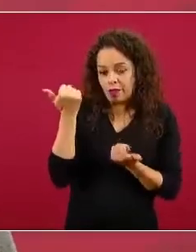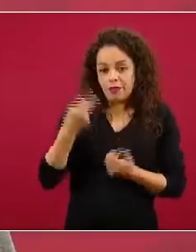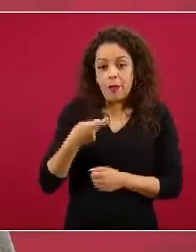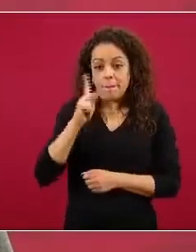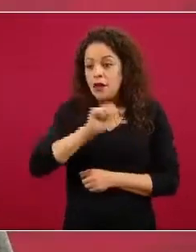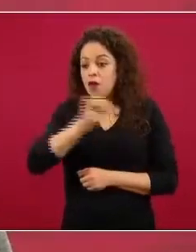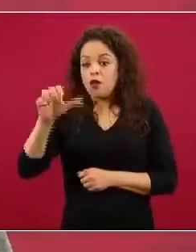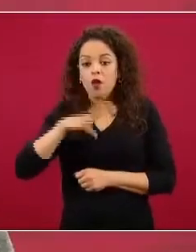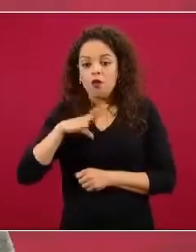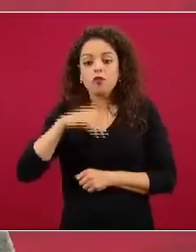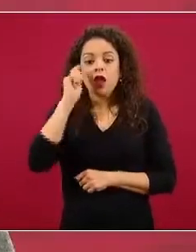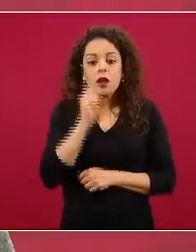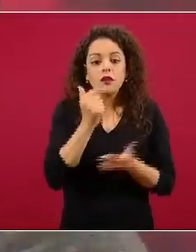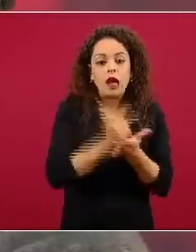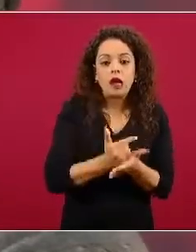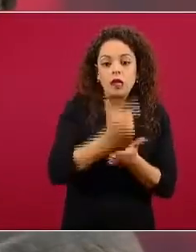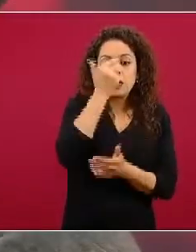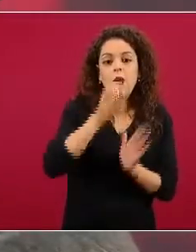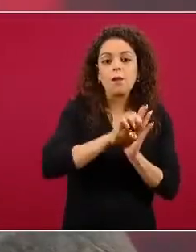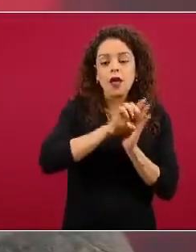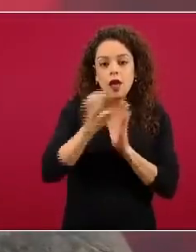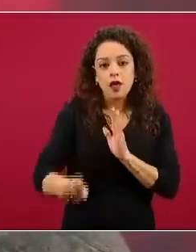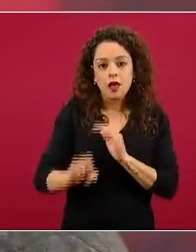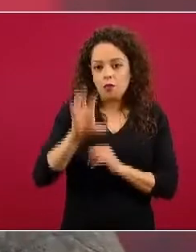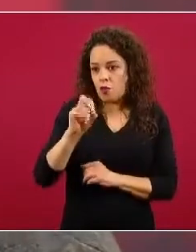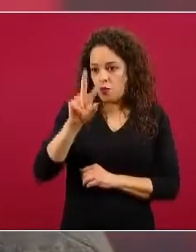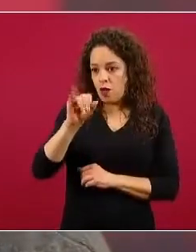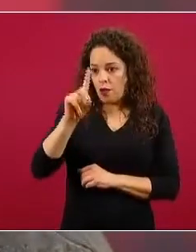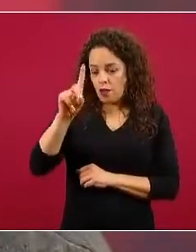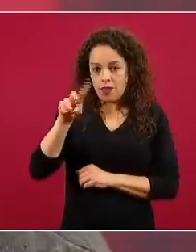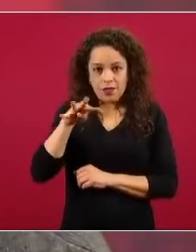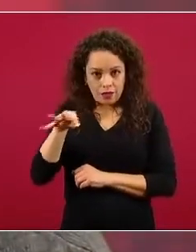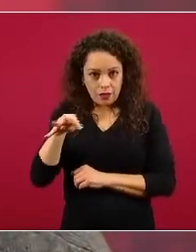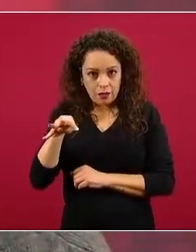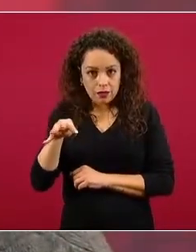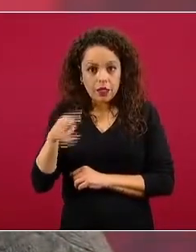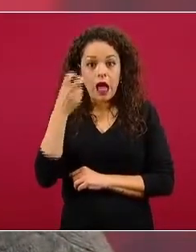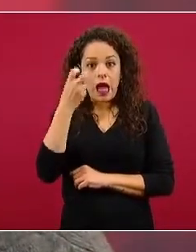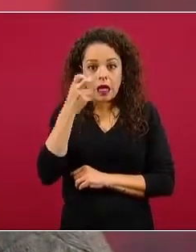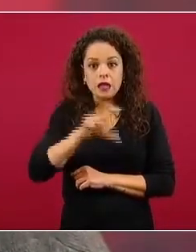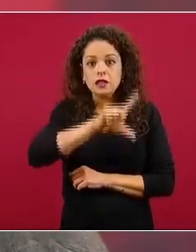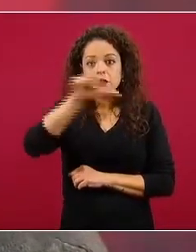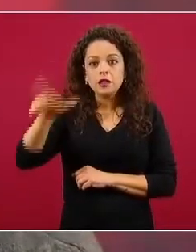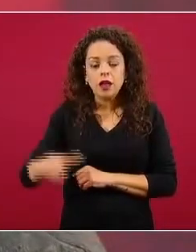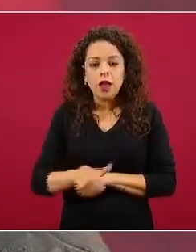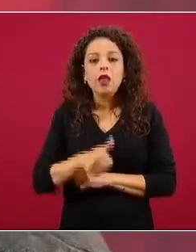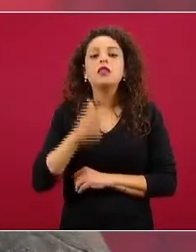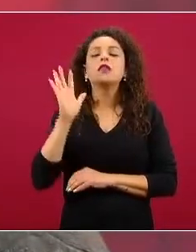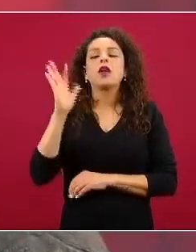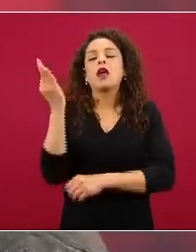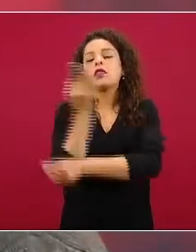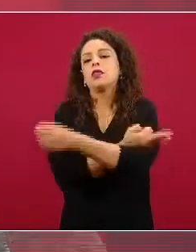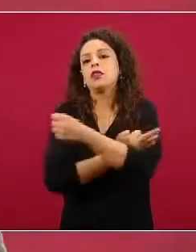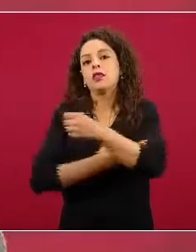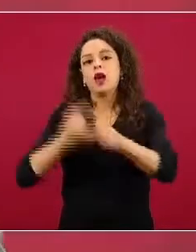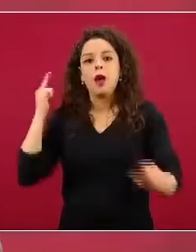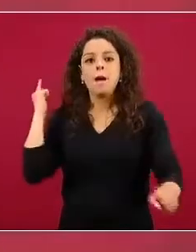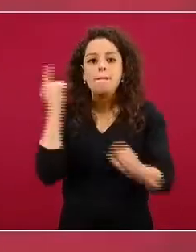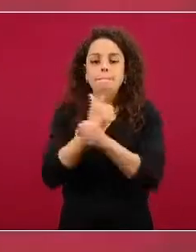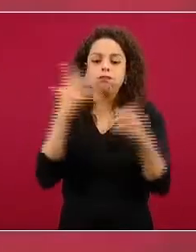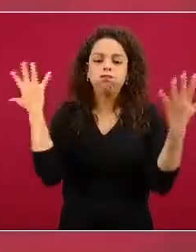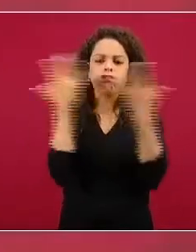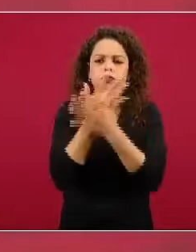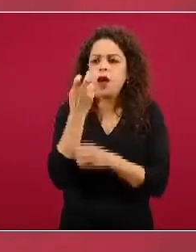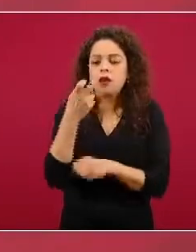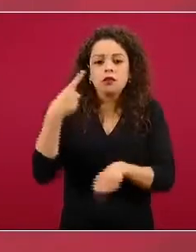grave, como COVID-19, es cuando nos damos cuenta que la enfermedad estaba ahí. Hay que extremar esa precaución. Entonces,